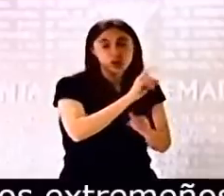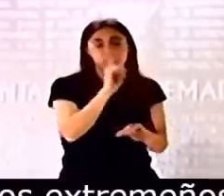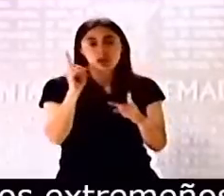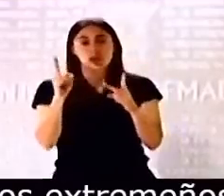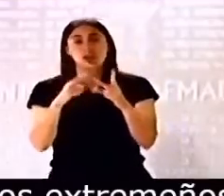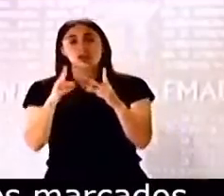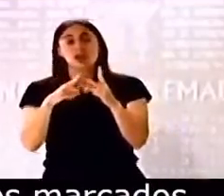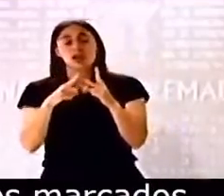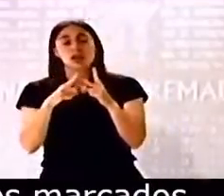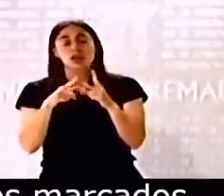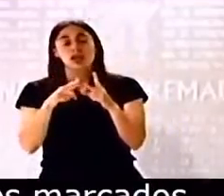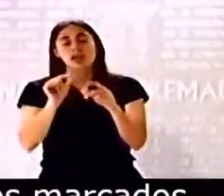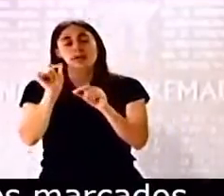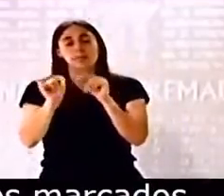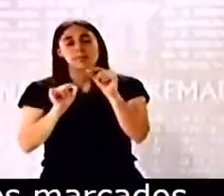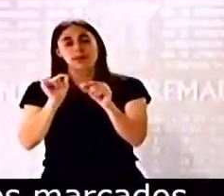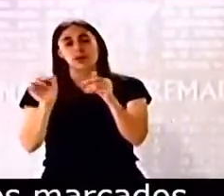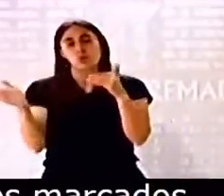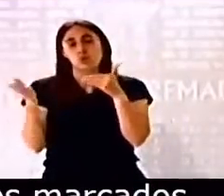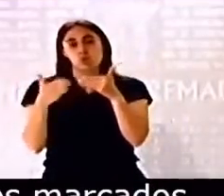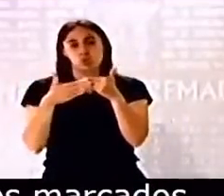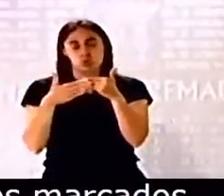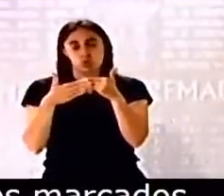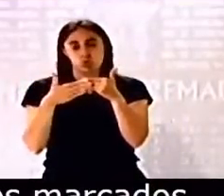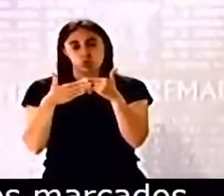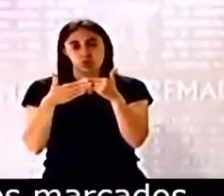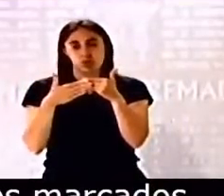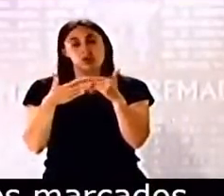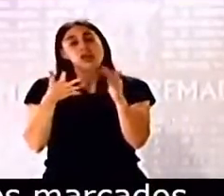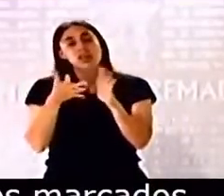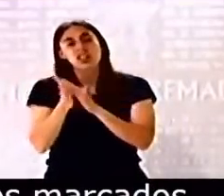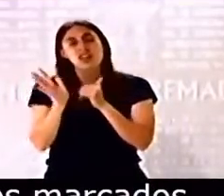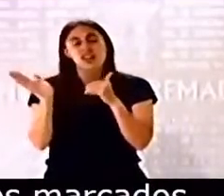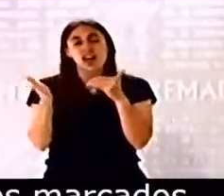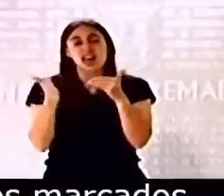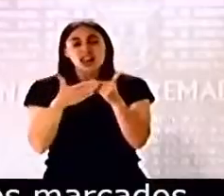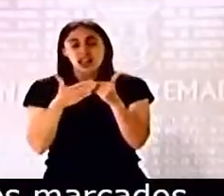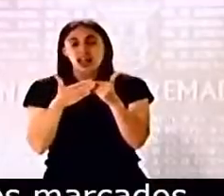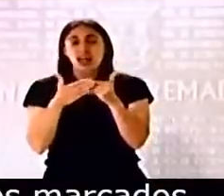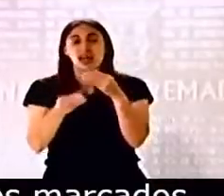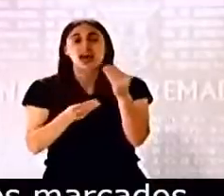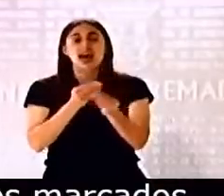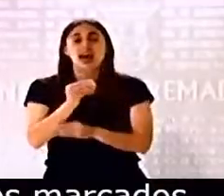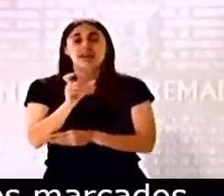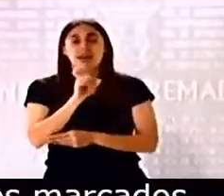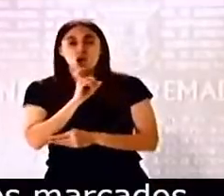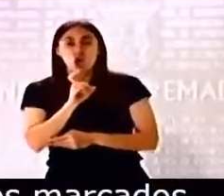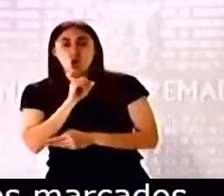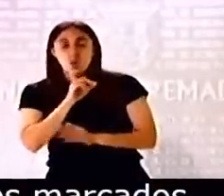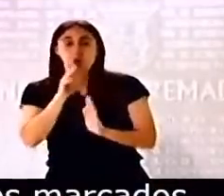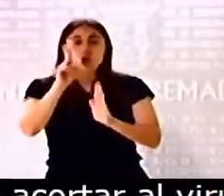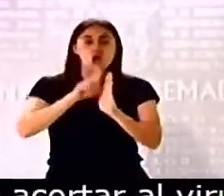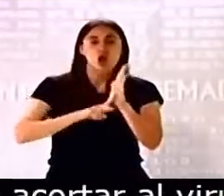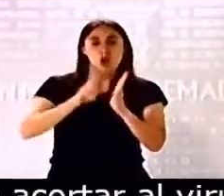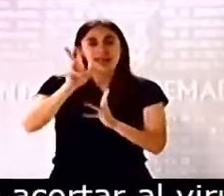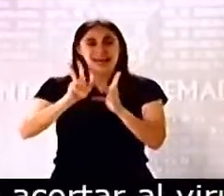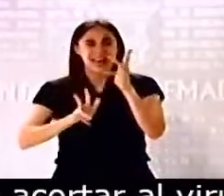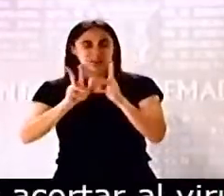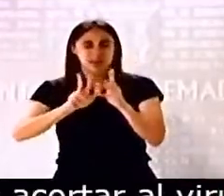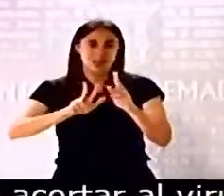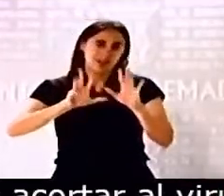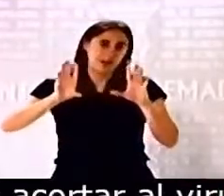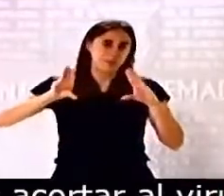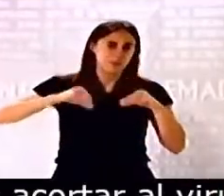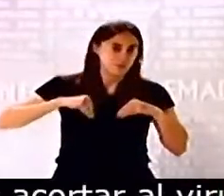Segundo, acotar al virus. Y esto de acotar al virus se hace aceptando las medidas administrativas que tenemos que tomar en